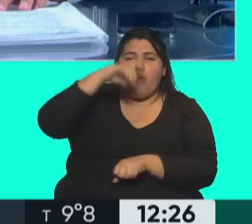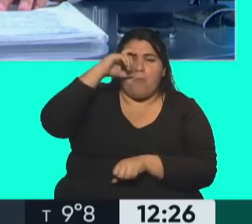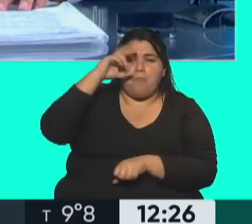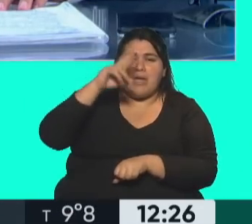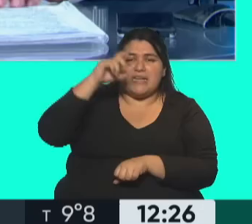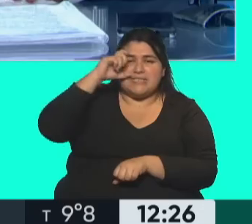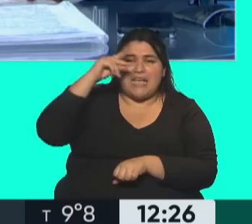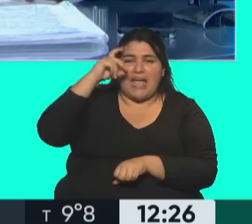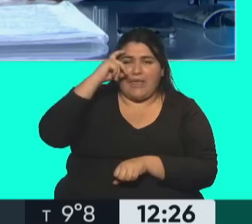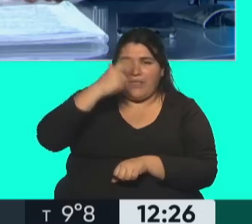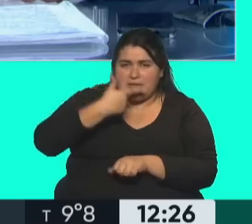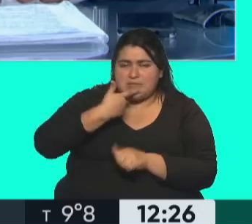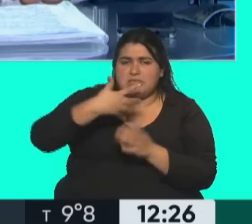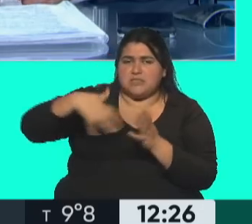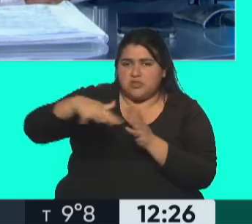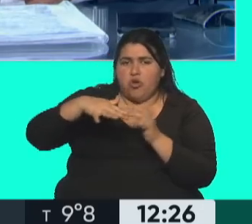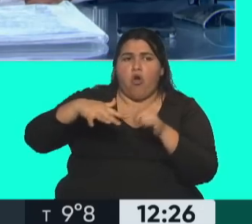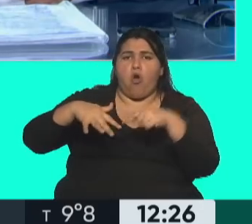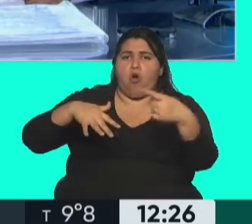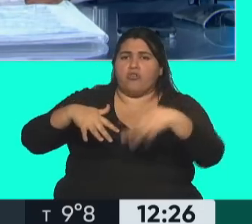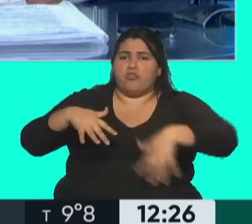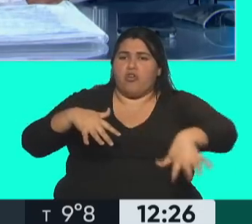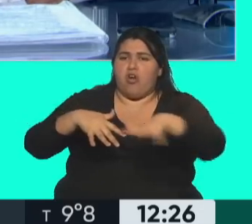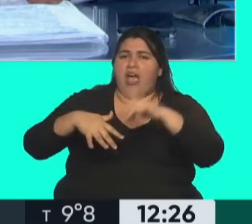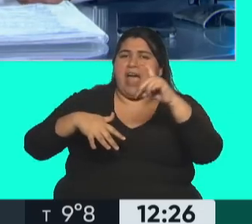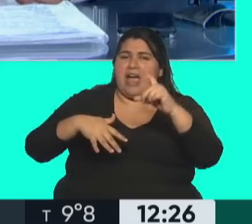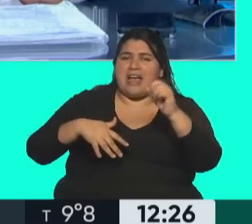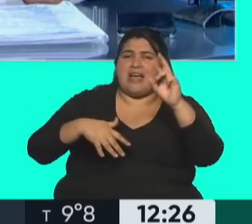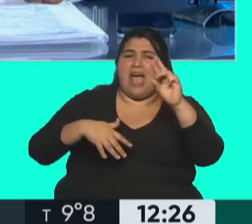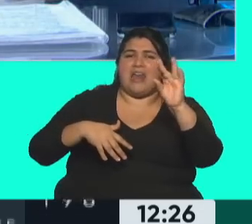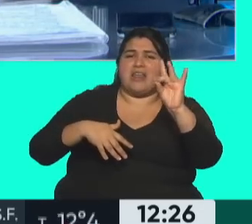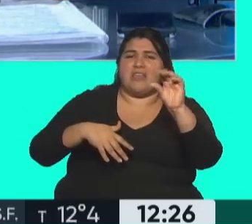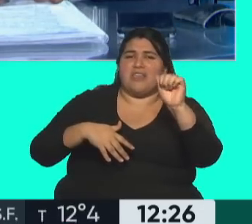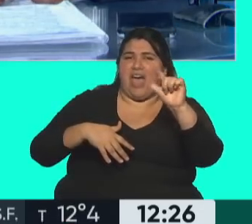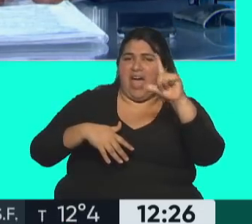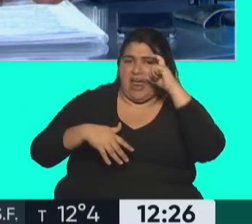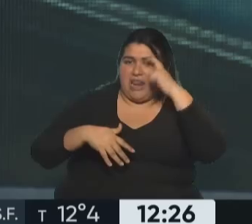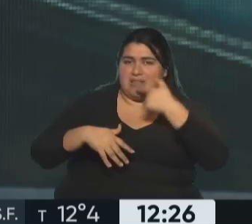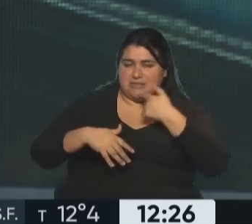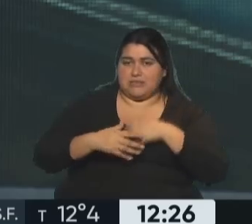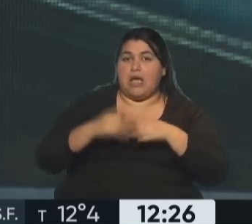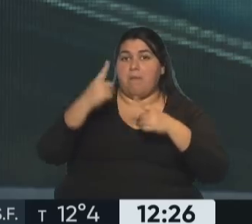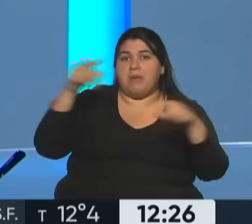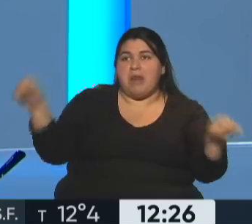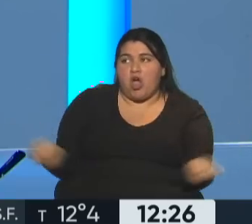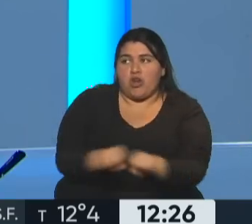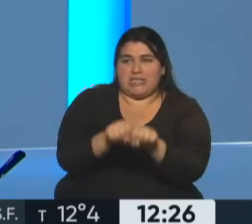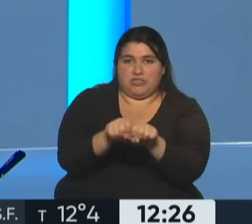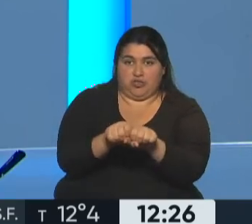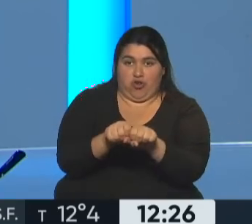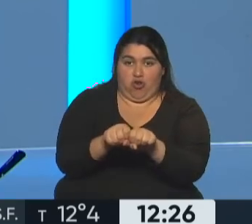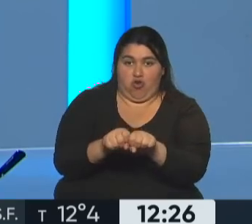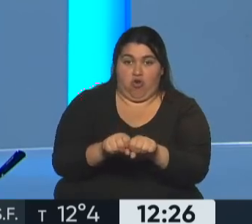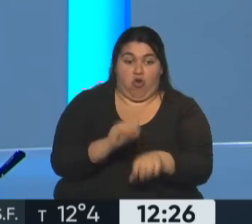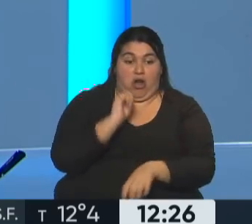en la otra zona que está que está por ahí ahora no se acuerda del nombre del canal y sería la primera colección y la conexión que sale del gasoducto